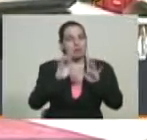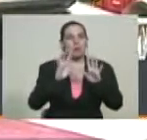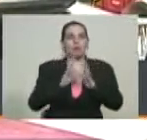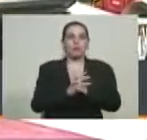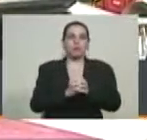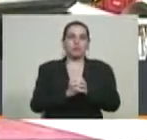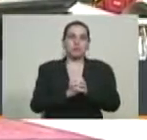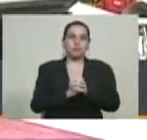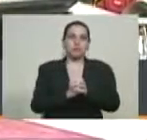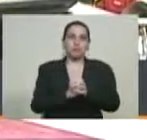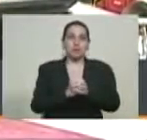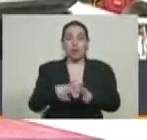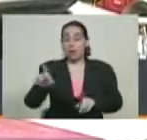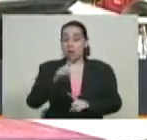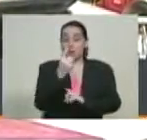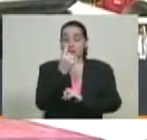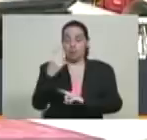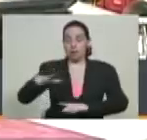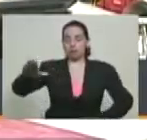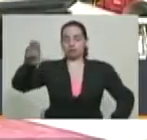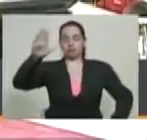Primero, para asumir compromiso